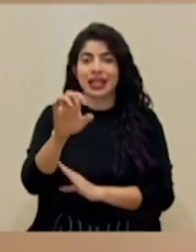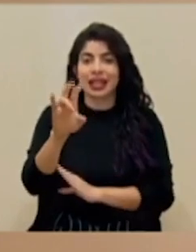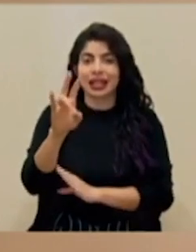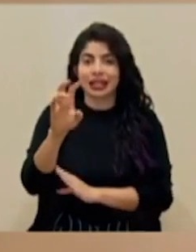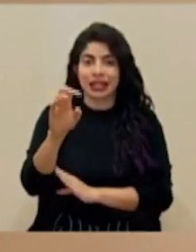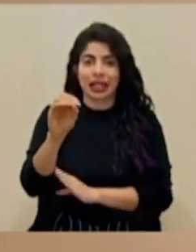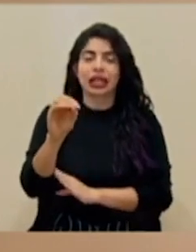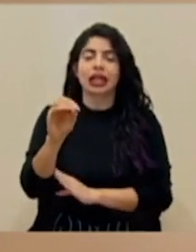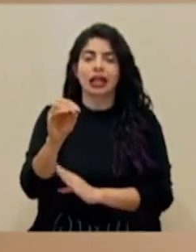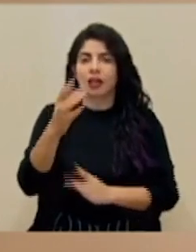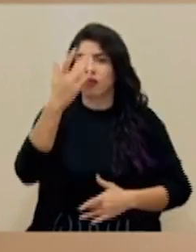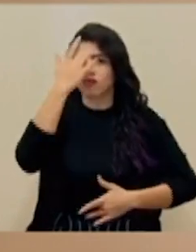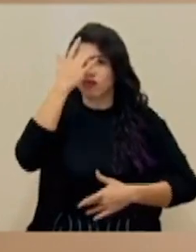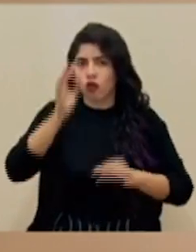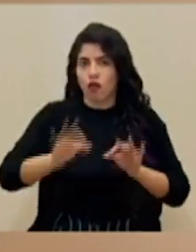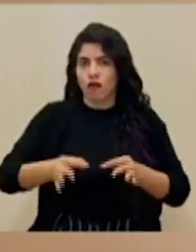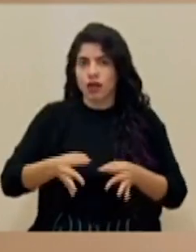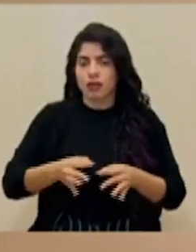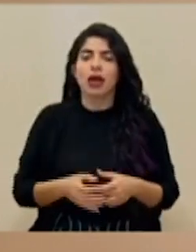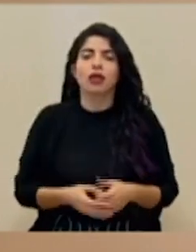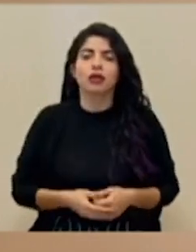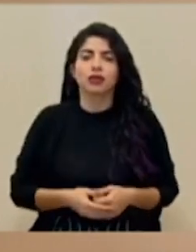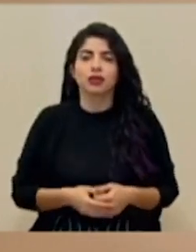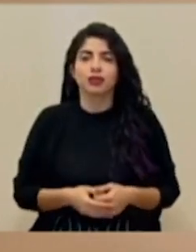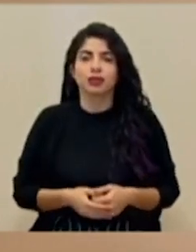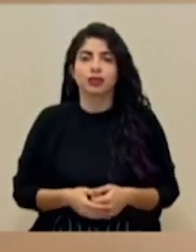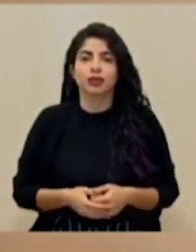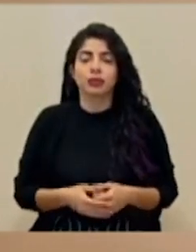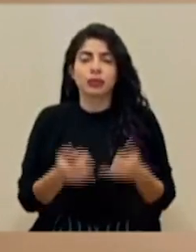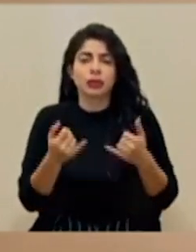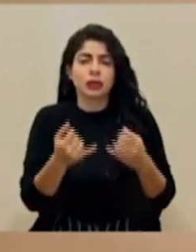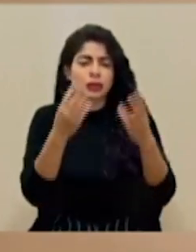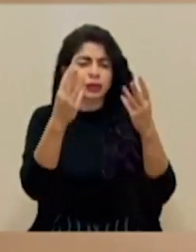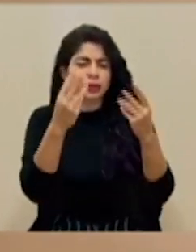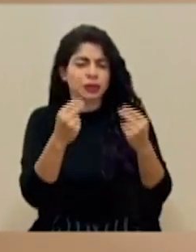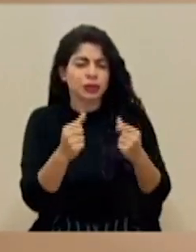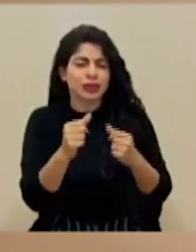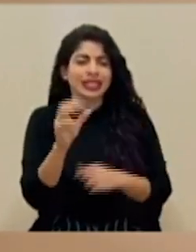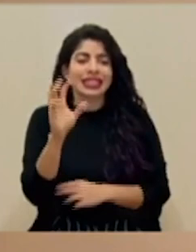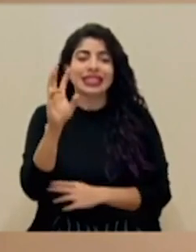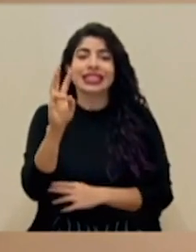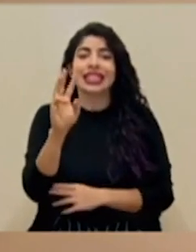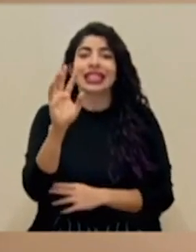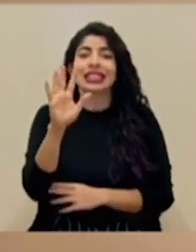107.570 casos confirmados. Se contabilizan